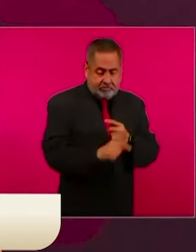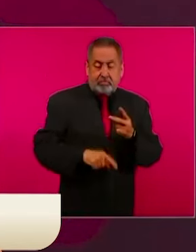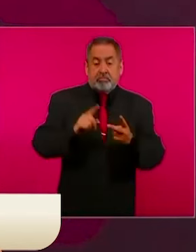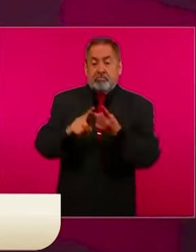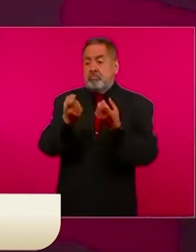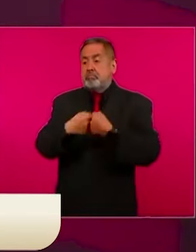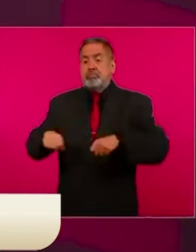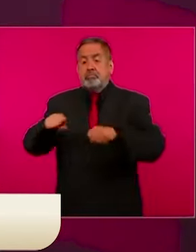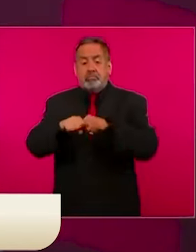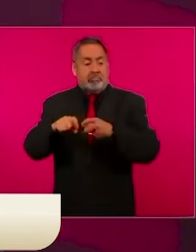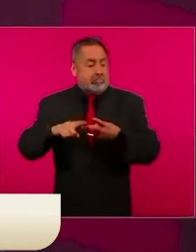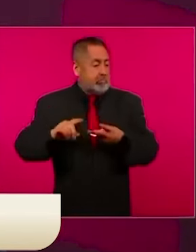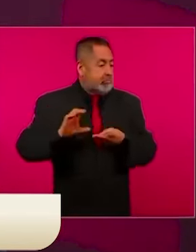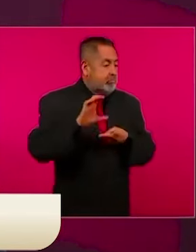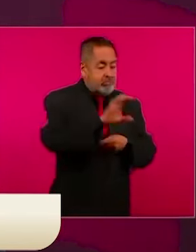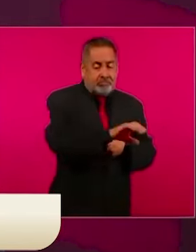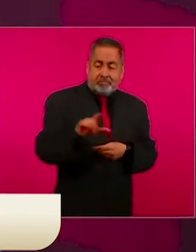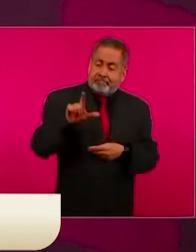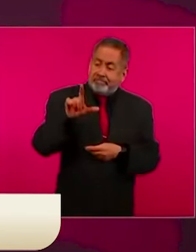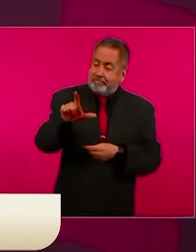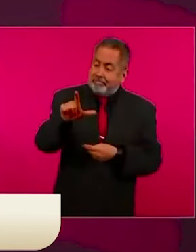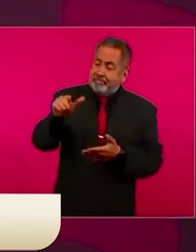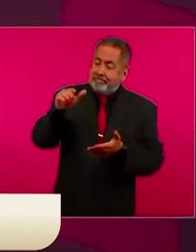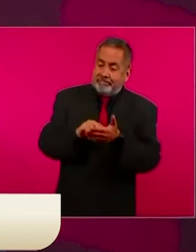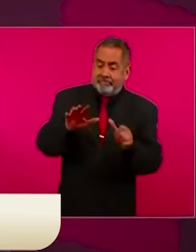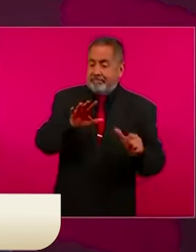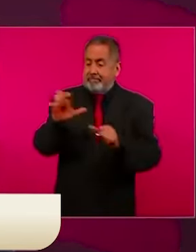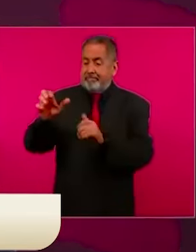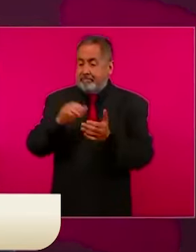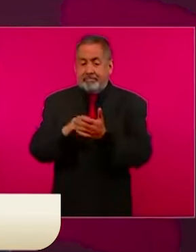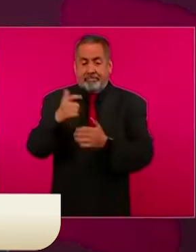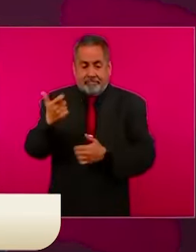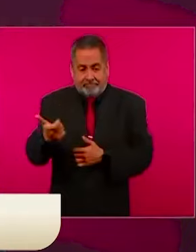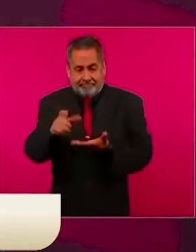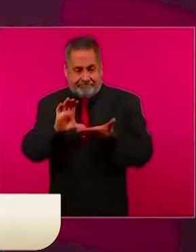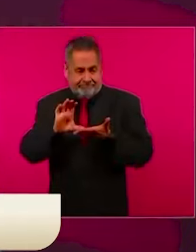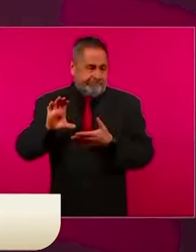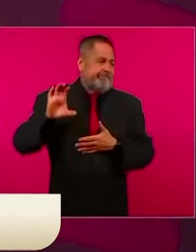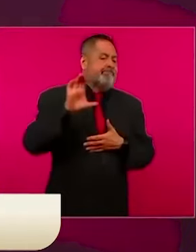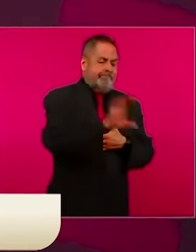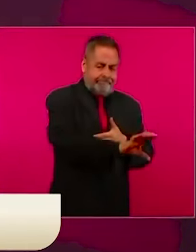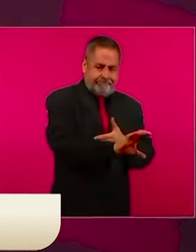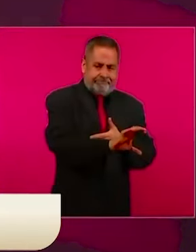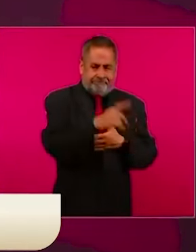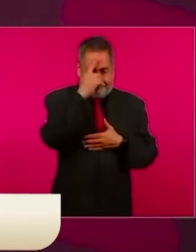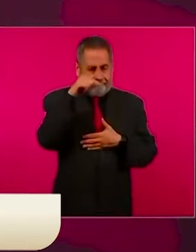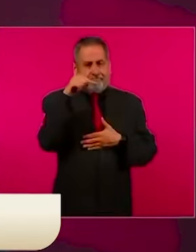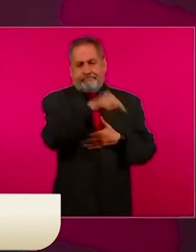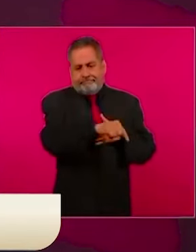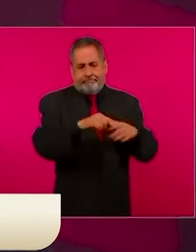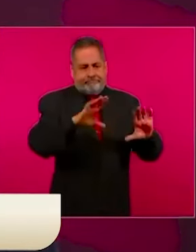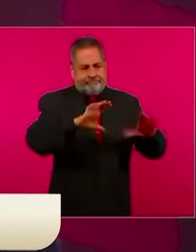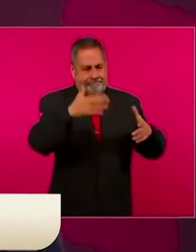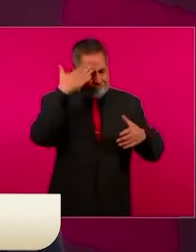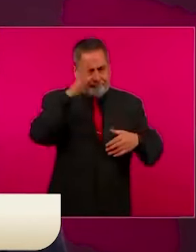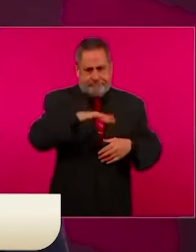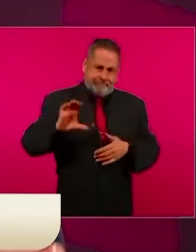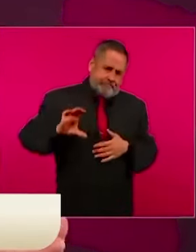de 17 millones 600 mil pesos que recibió la señora Cázar,